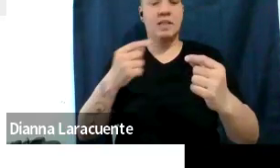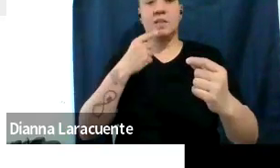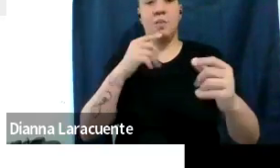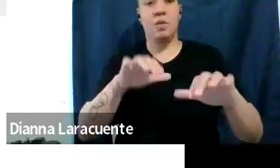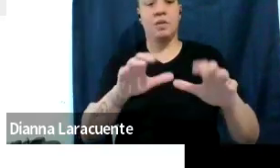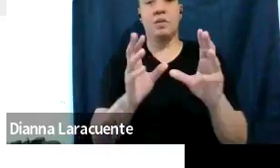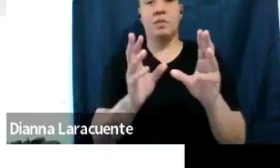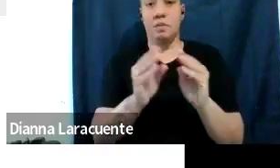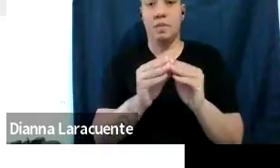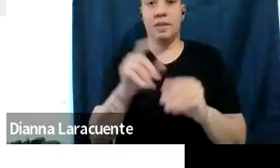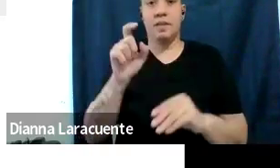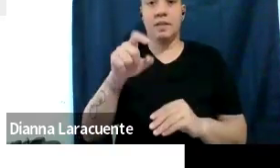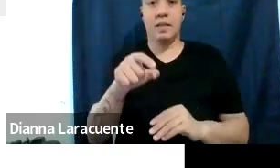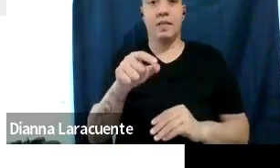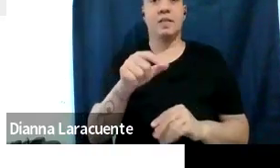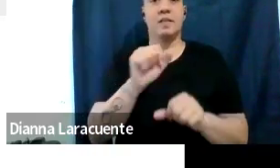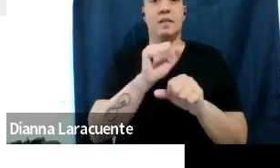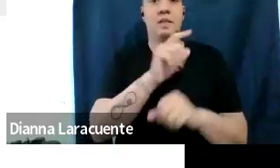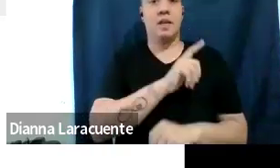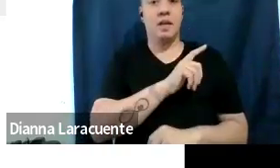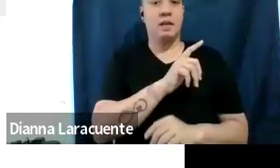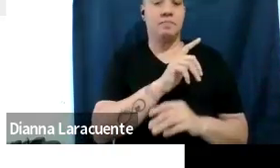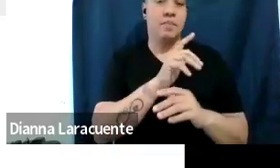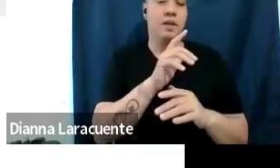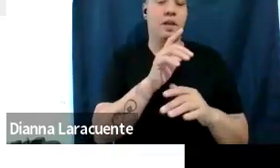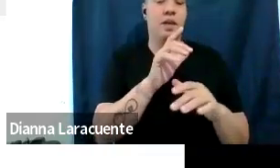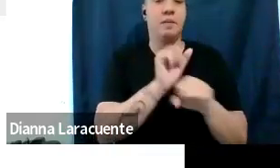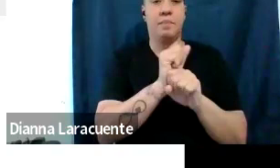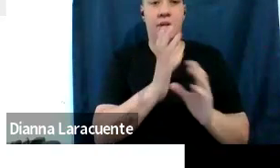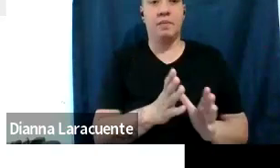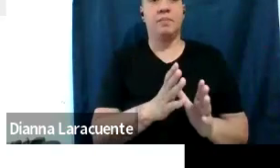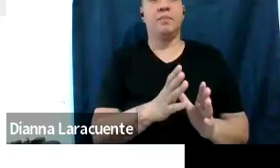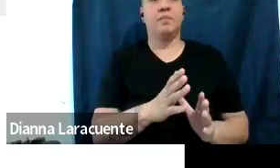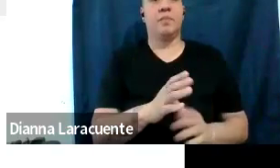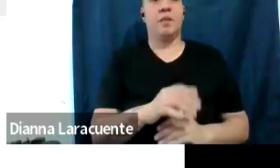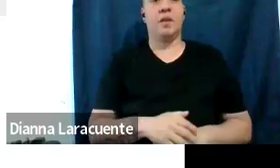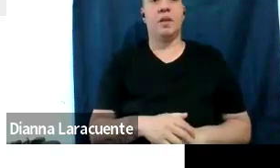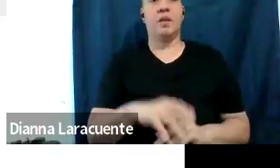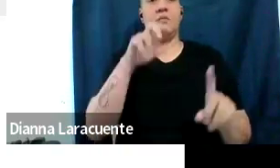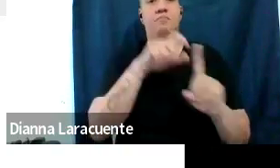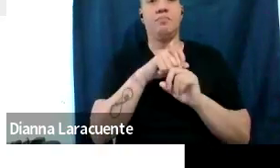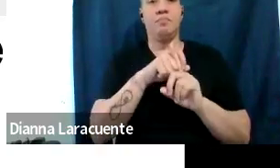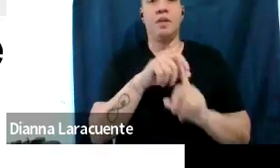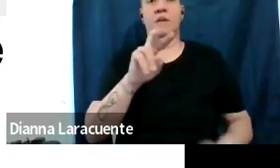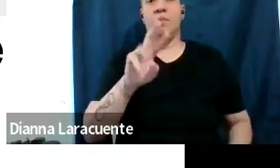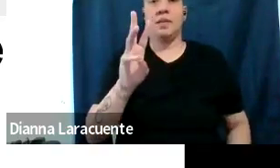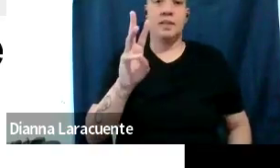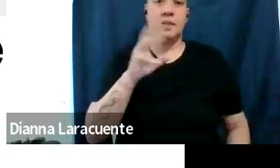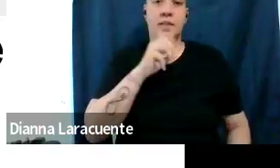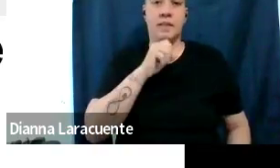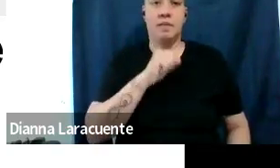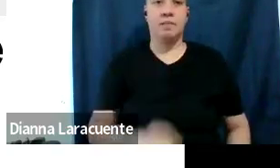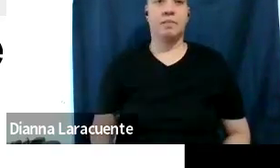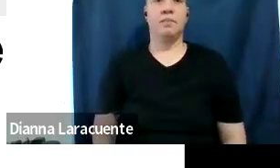delegados, y él se pone a buscar delegados para la asamblea y lo apresan a los 26 años. Sigue.